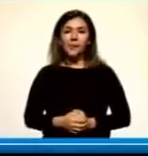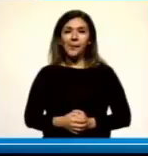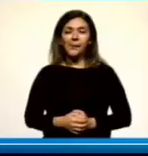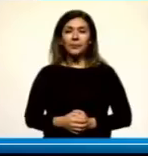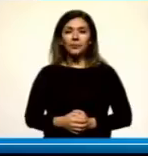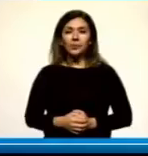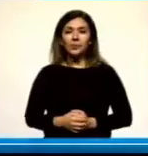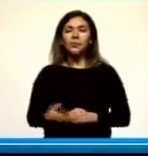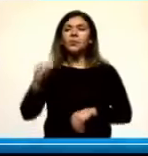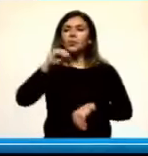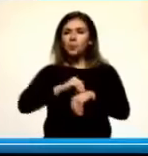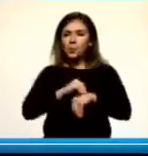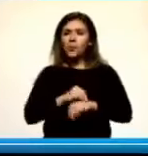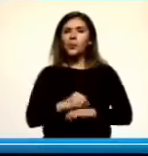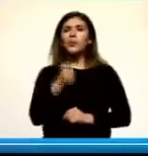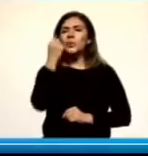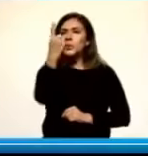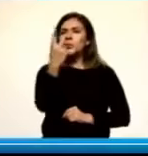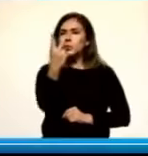1,